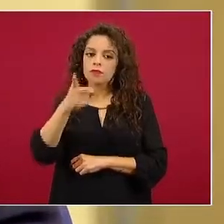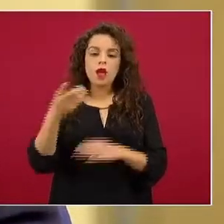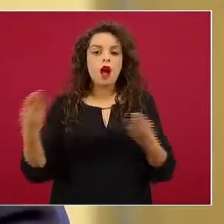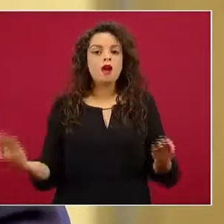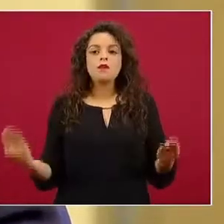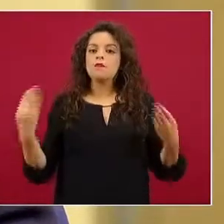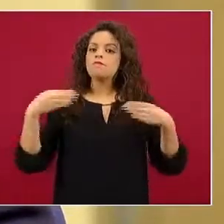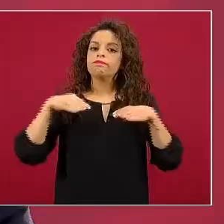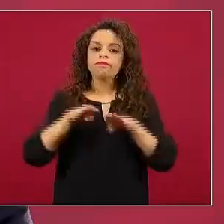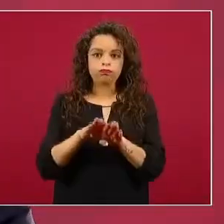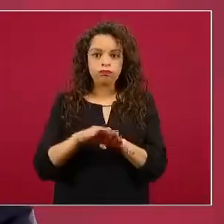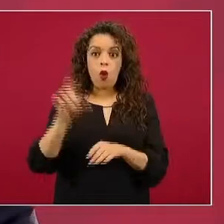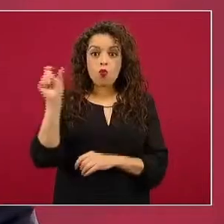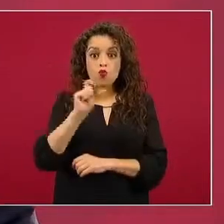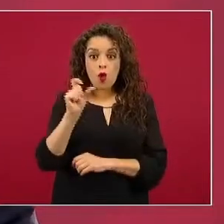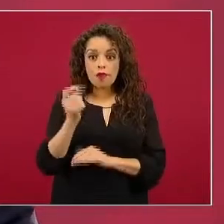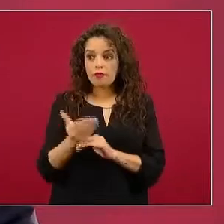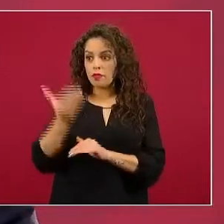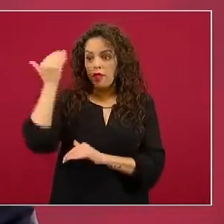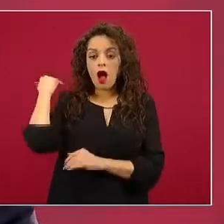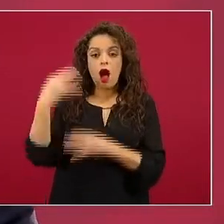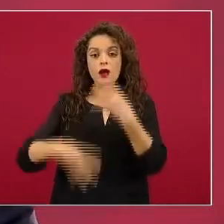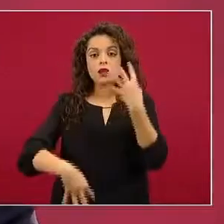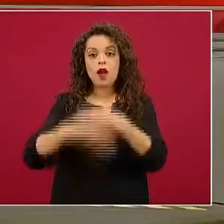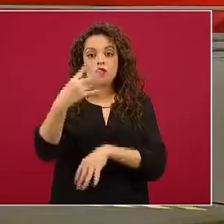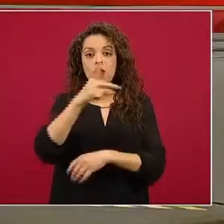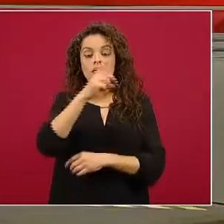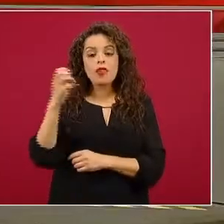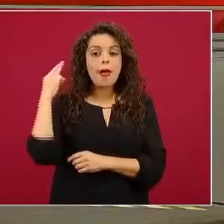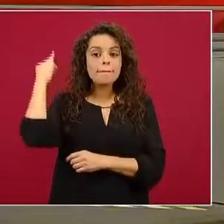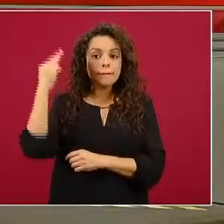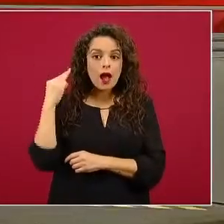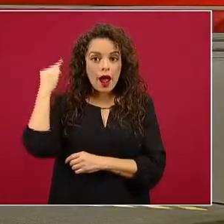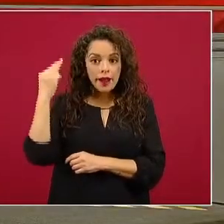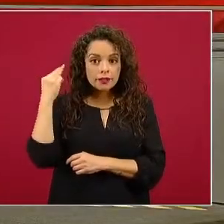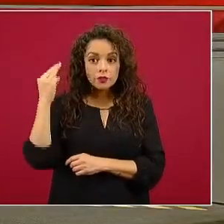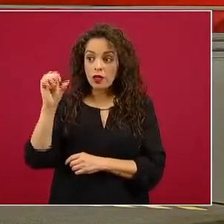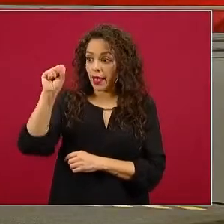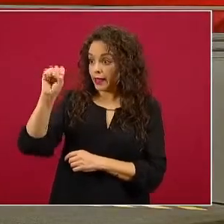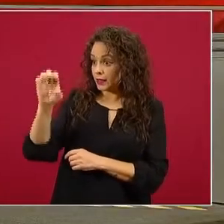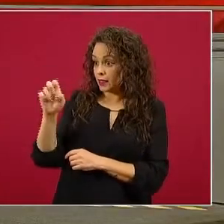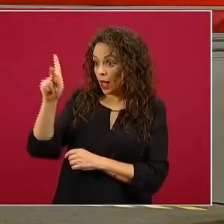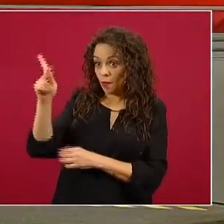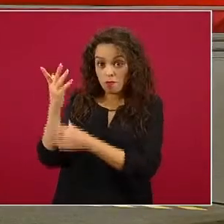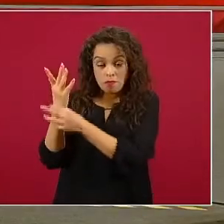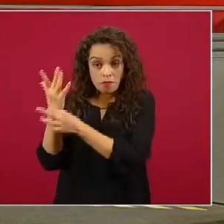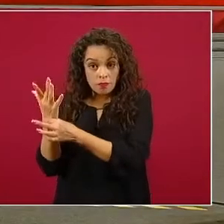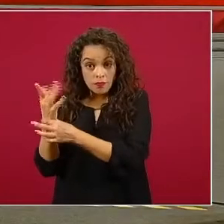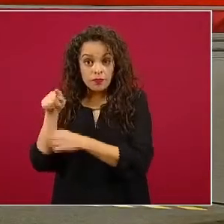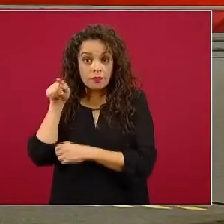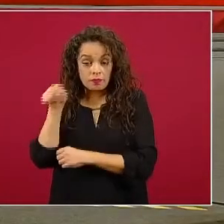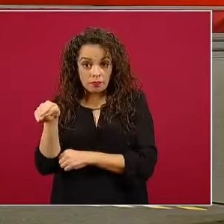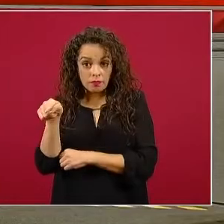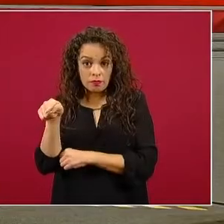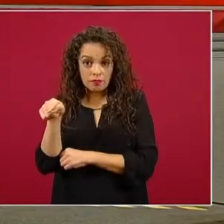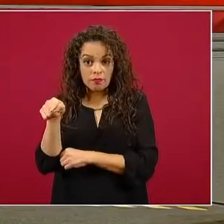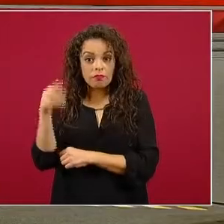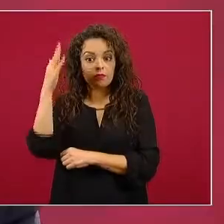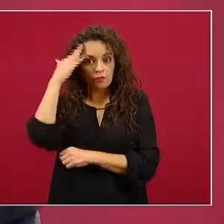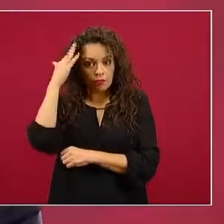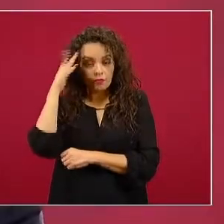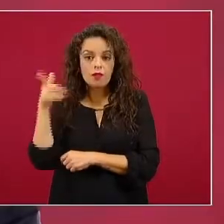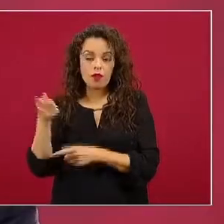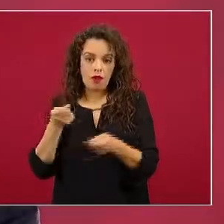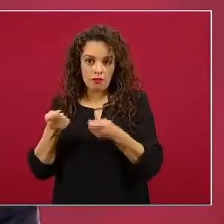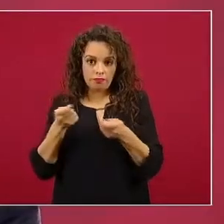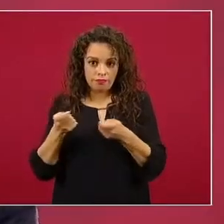pasado 14 de marzo, y la Secretaría de Educación Pública, desde luego, es la rectora del Sistema Nacional